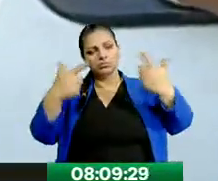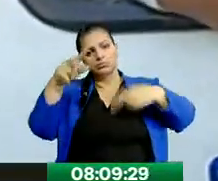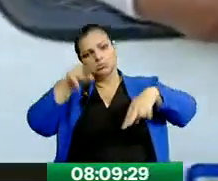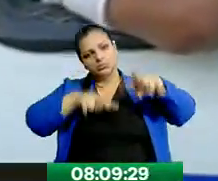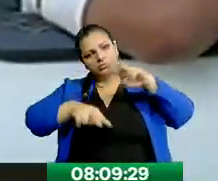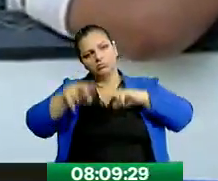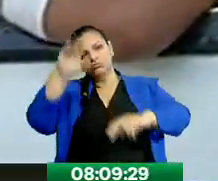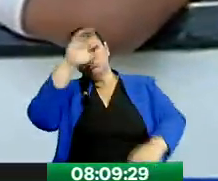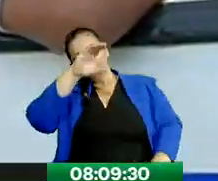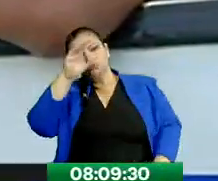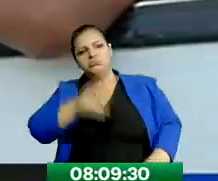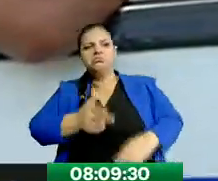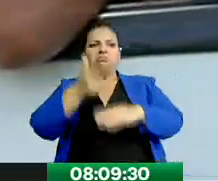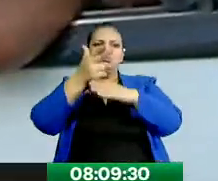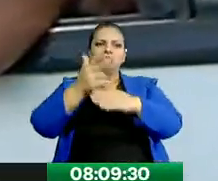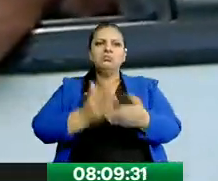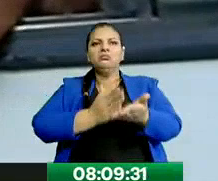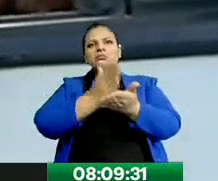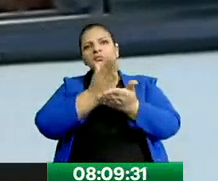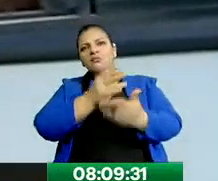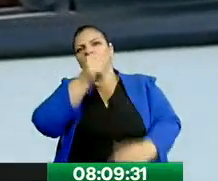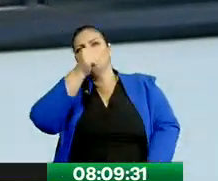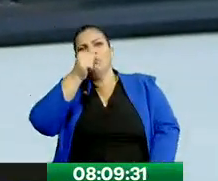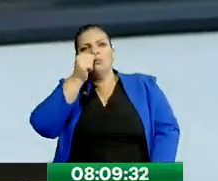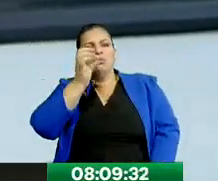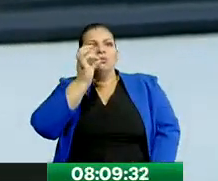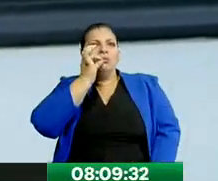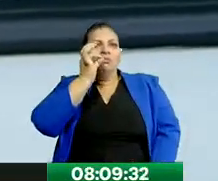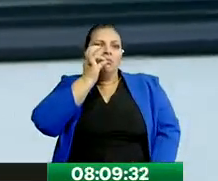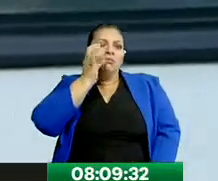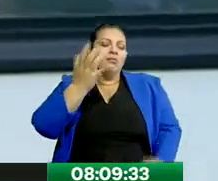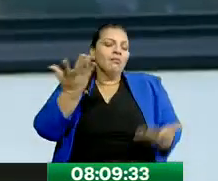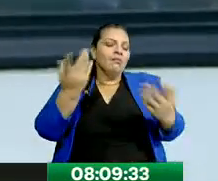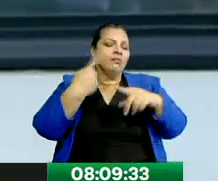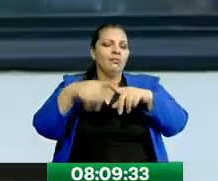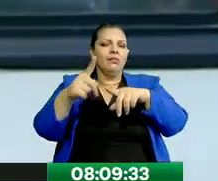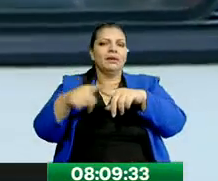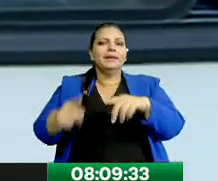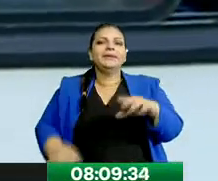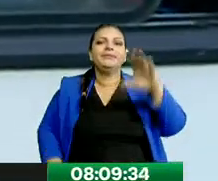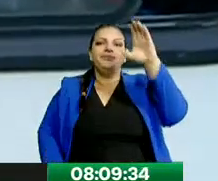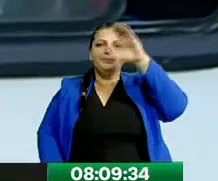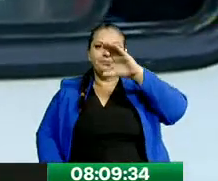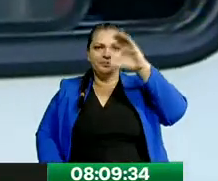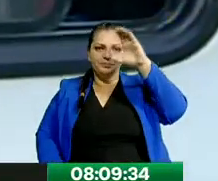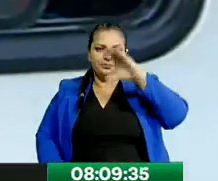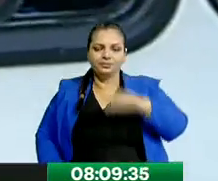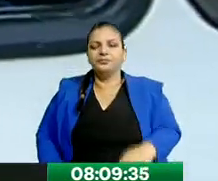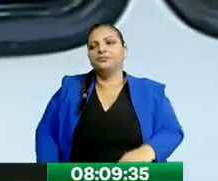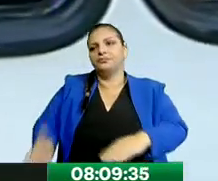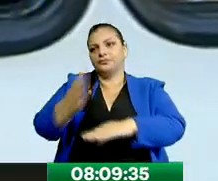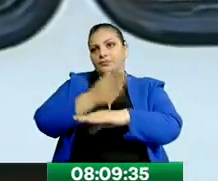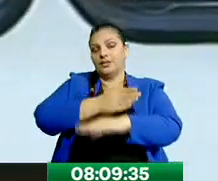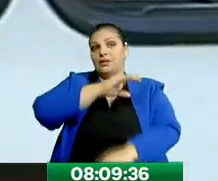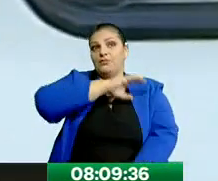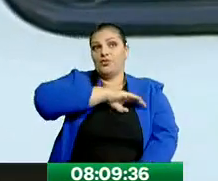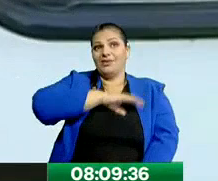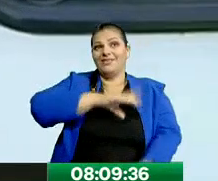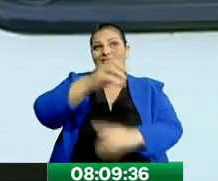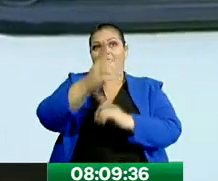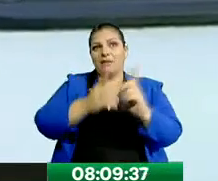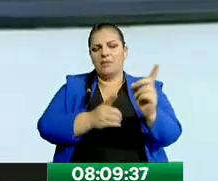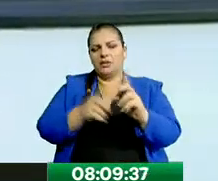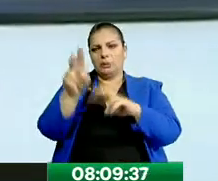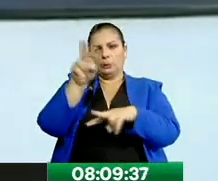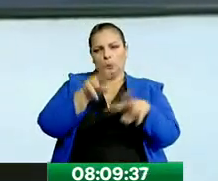y esto se hace en función a la información que nos proporciona el Departamento de Análisis de Información y también en función de los intereses de seguridad de la ciudadanía. Estamos